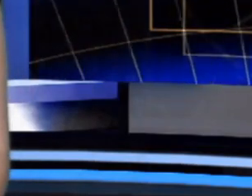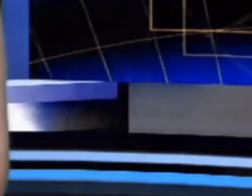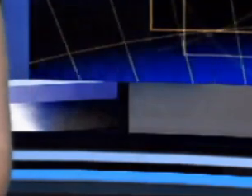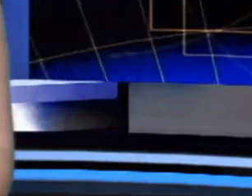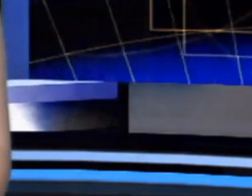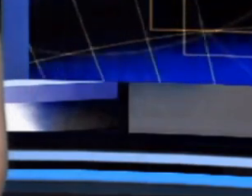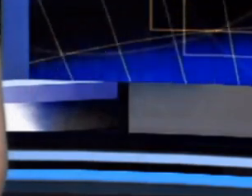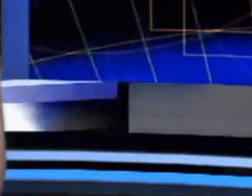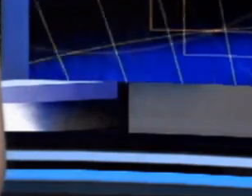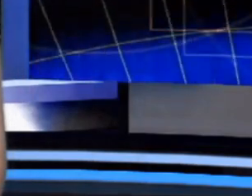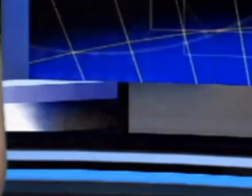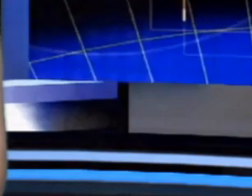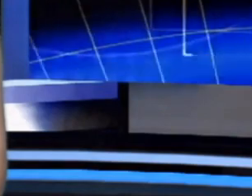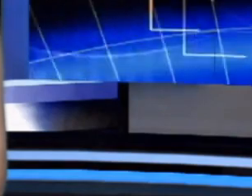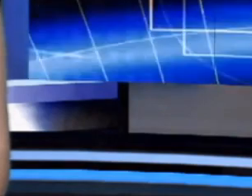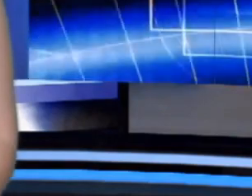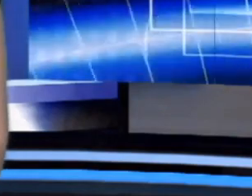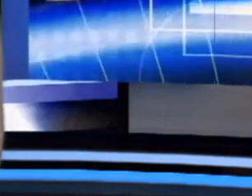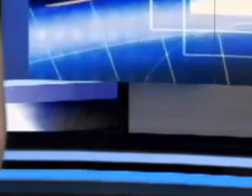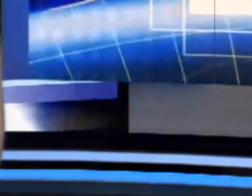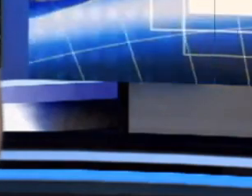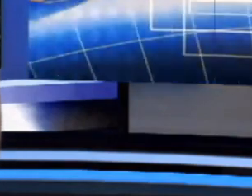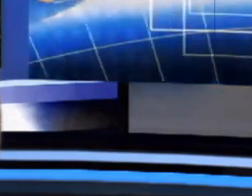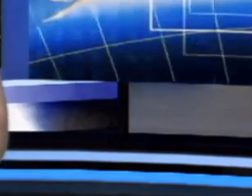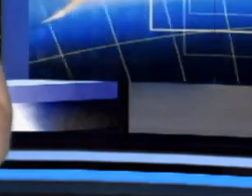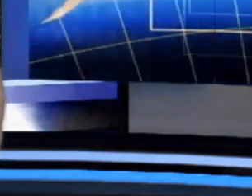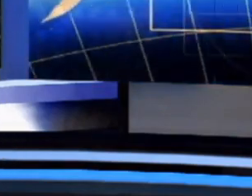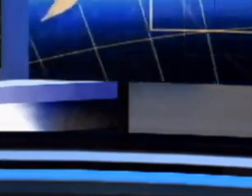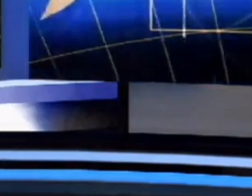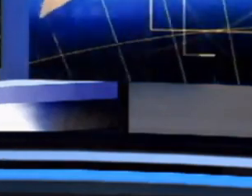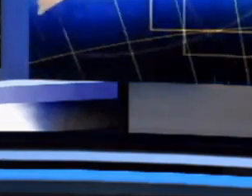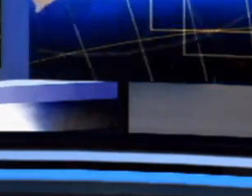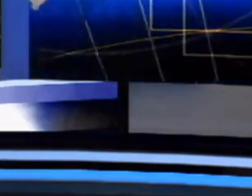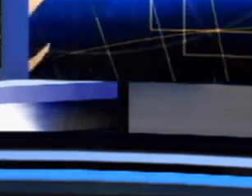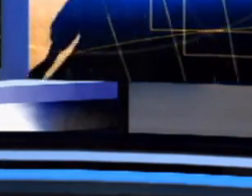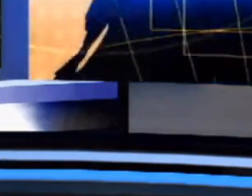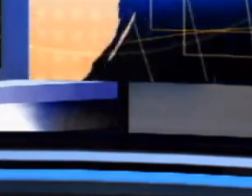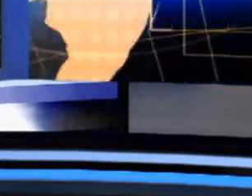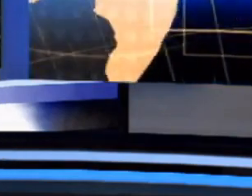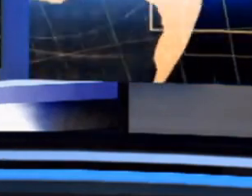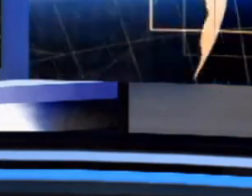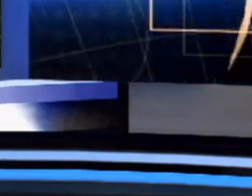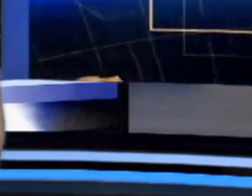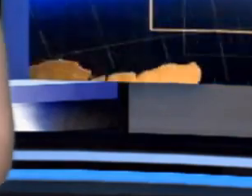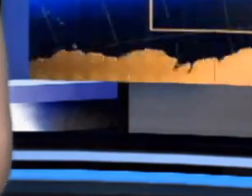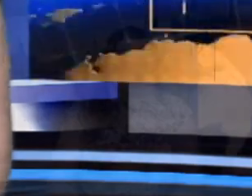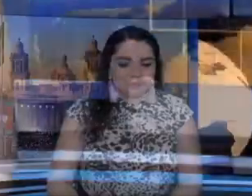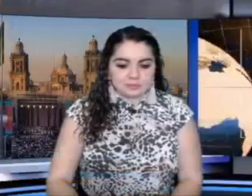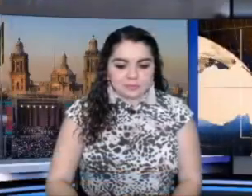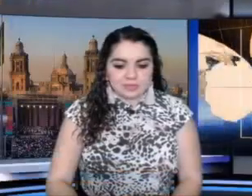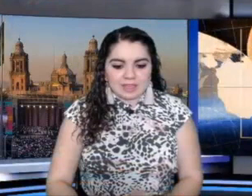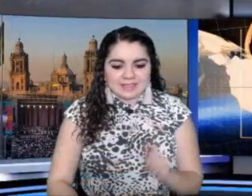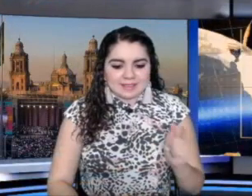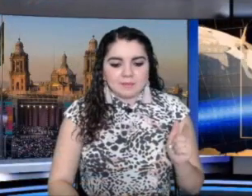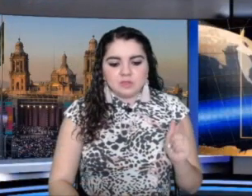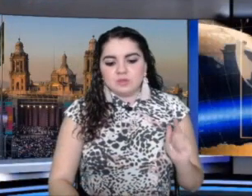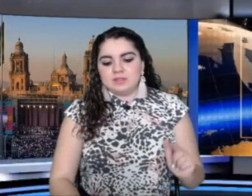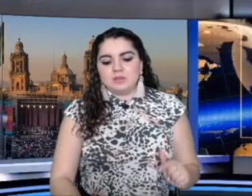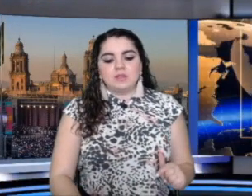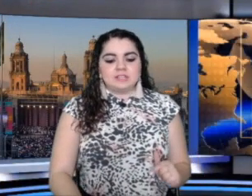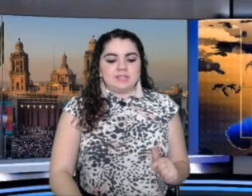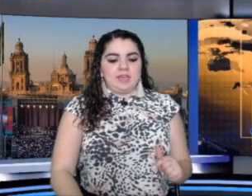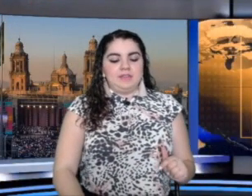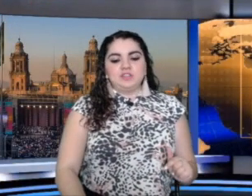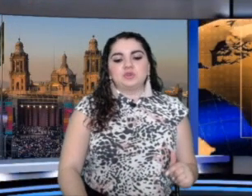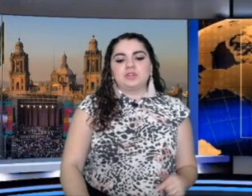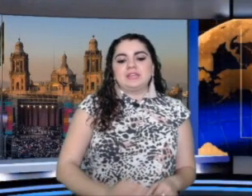muy similar. México todavía está a tiempo, pero por personas descuidadas, por personas... Y estaba viendo este